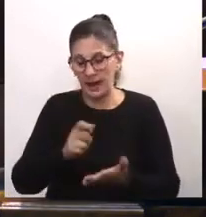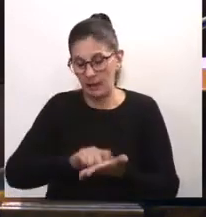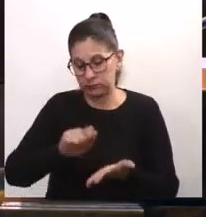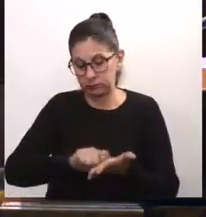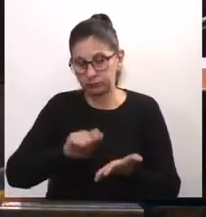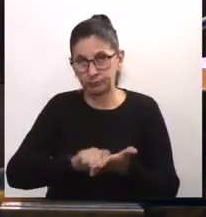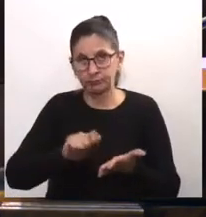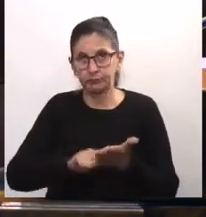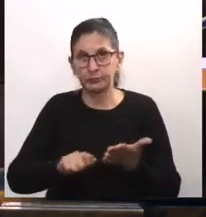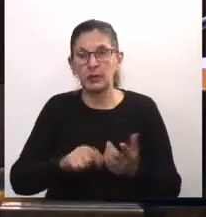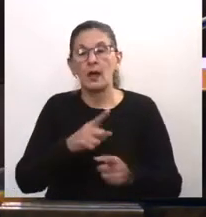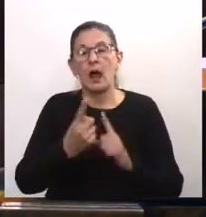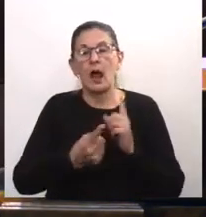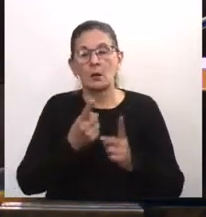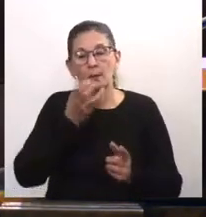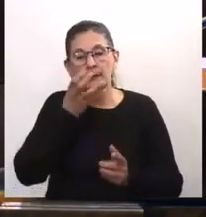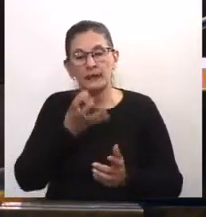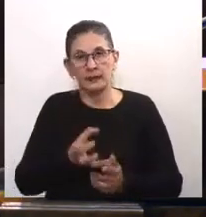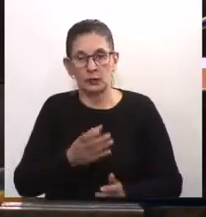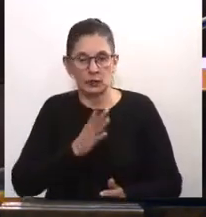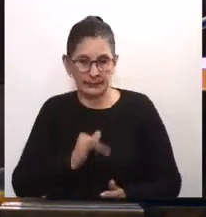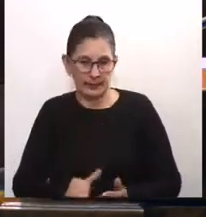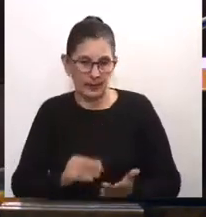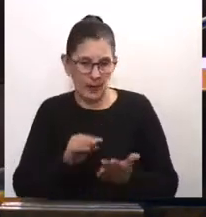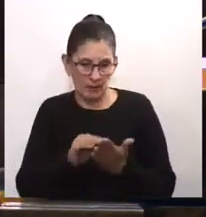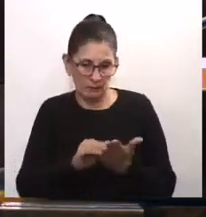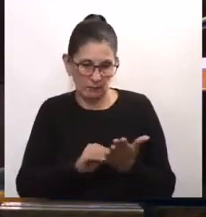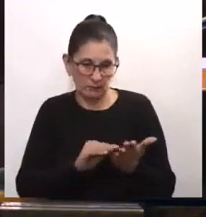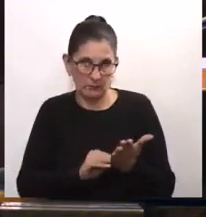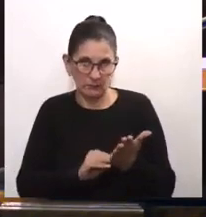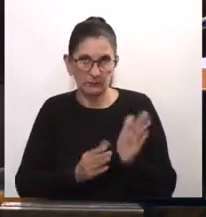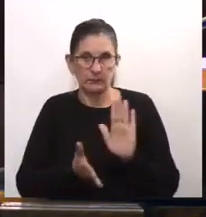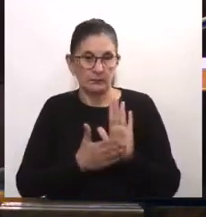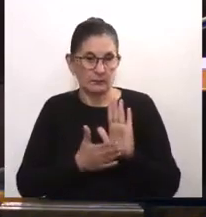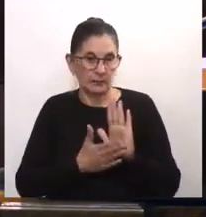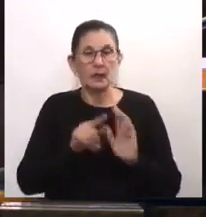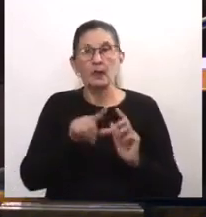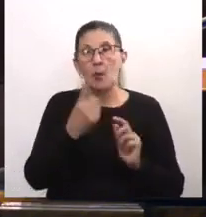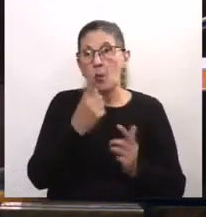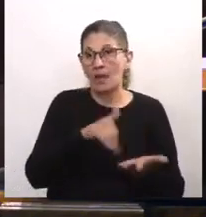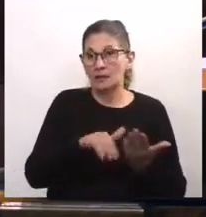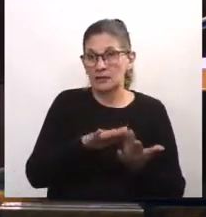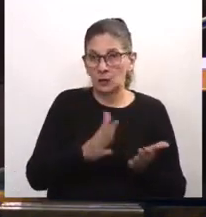la existencia de alguno de los riesgos indicados. Esa es una situación.